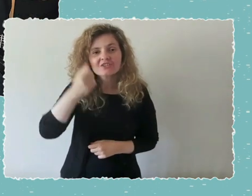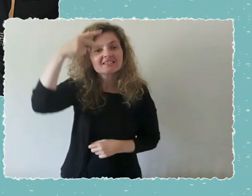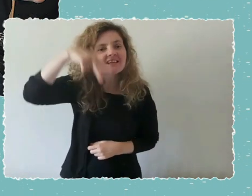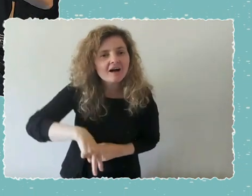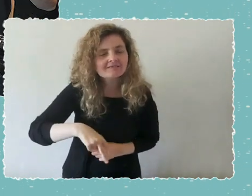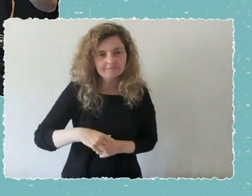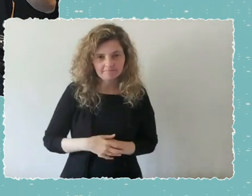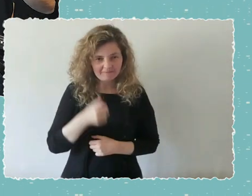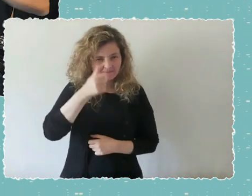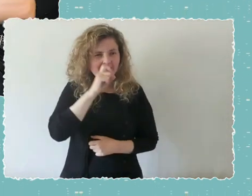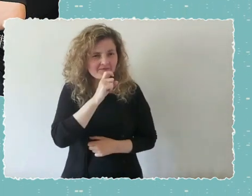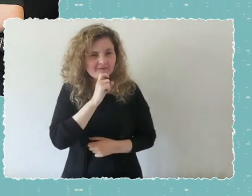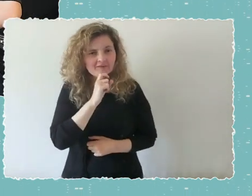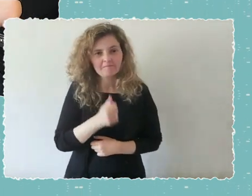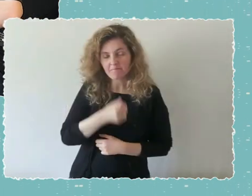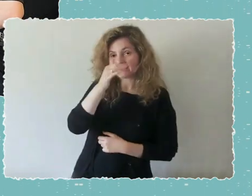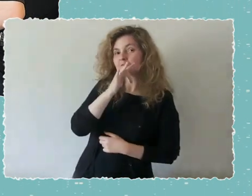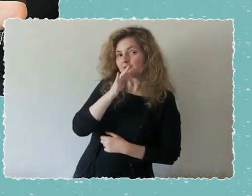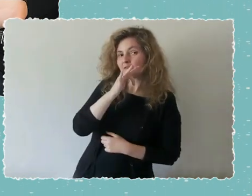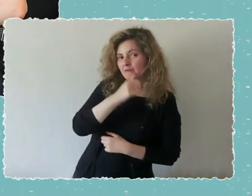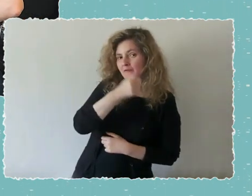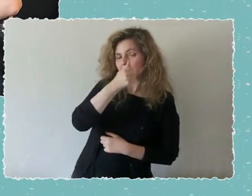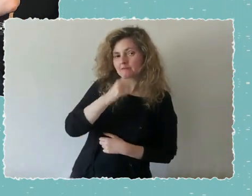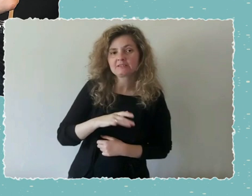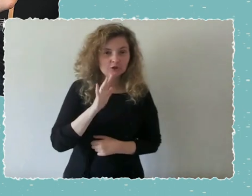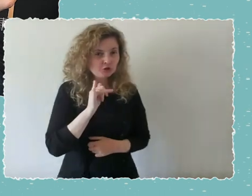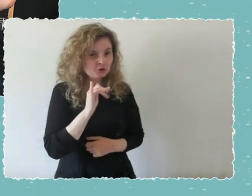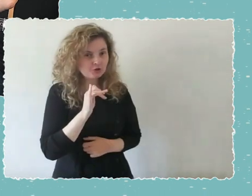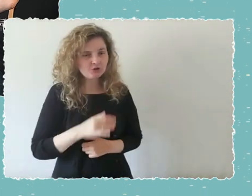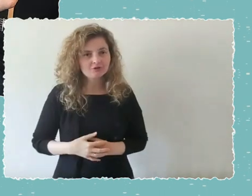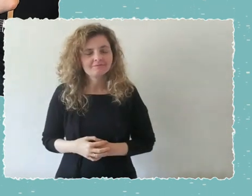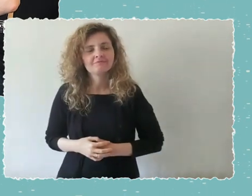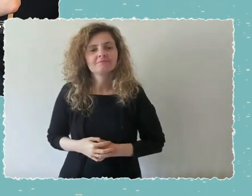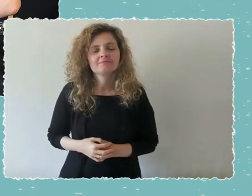fixo Xan. Máis difícil, máis difícil. Ainda máis difícil.